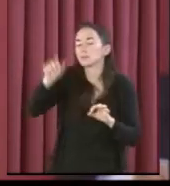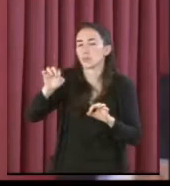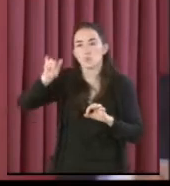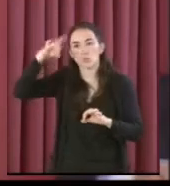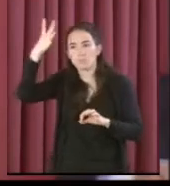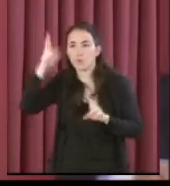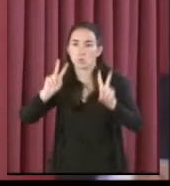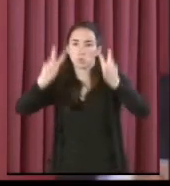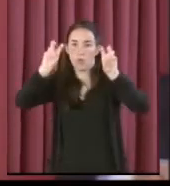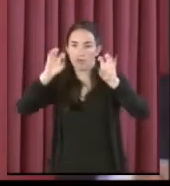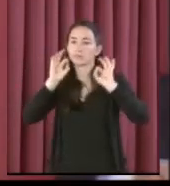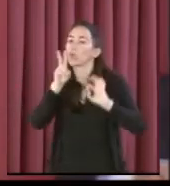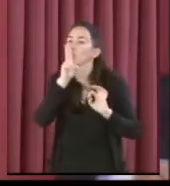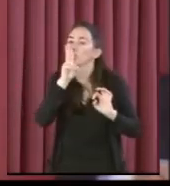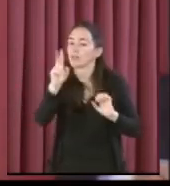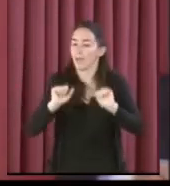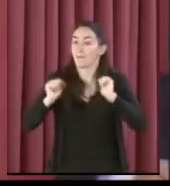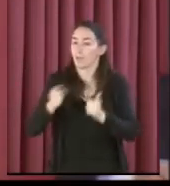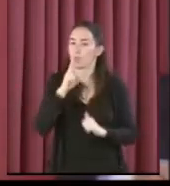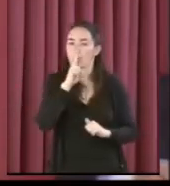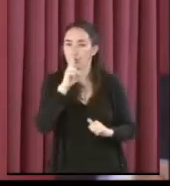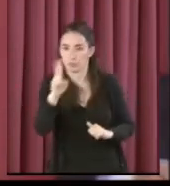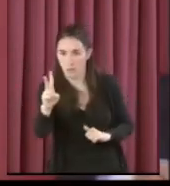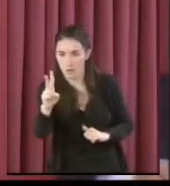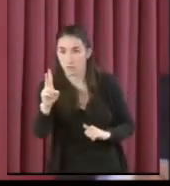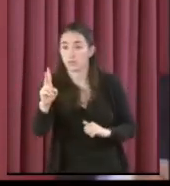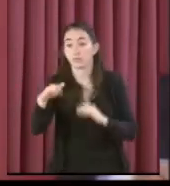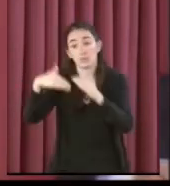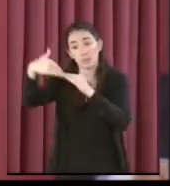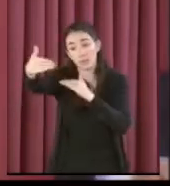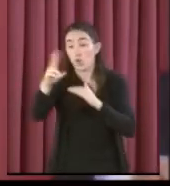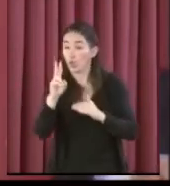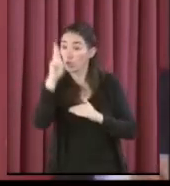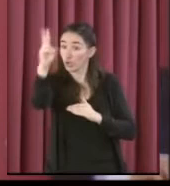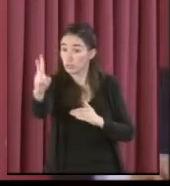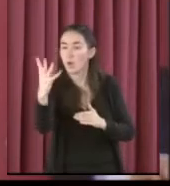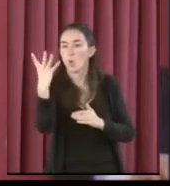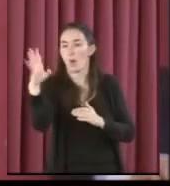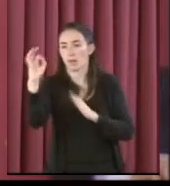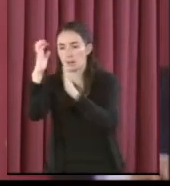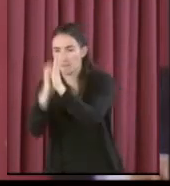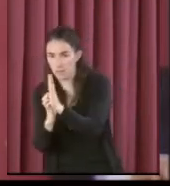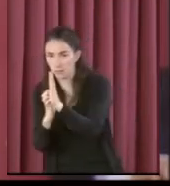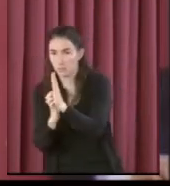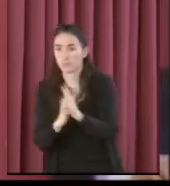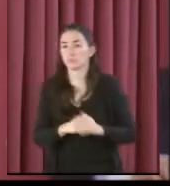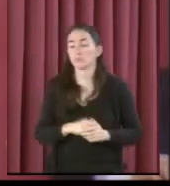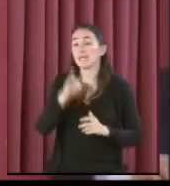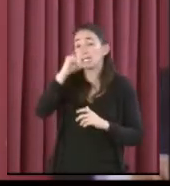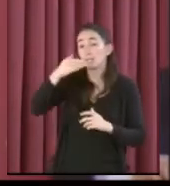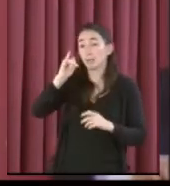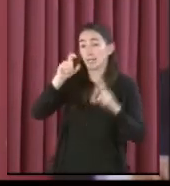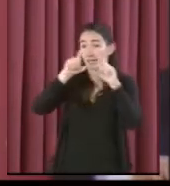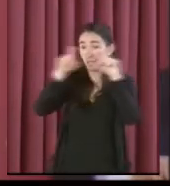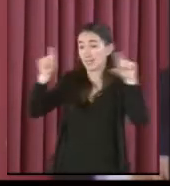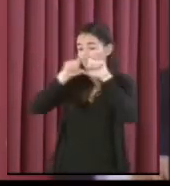durante los dos primeros años y del 40% en los dos siguientes. Hemos mantenido la reducción del 50% en el IBI para el comercio minorista